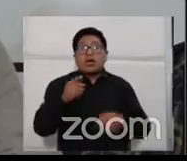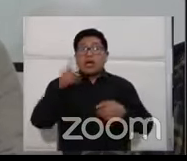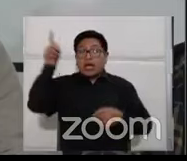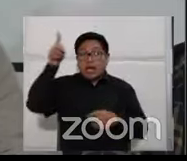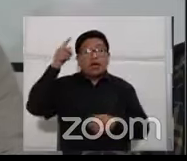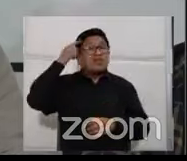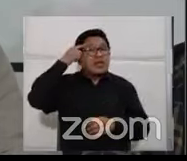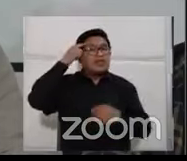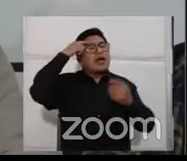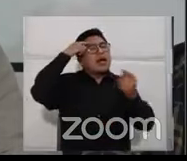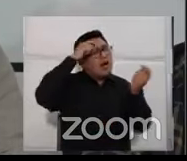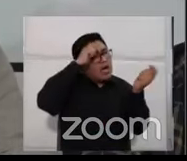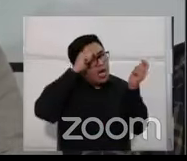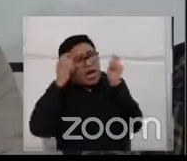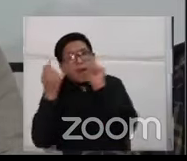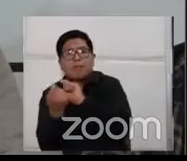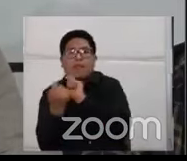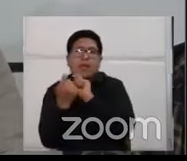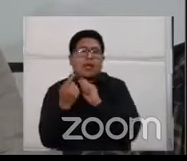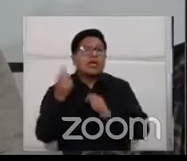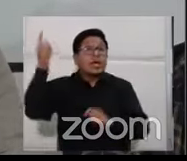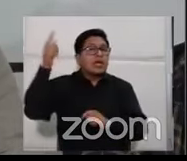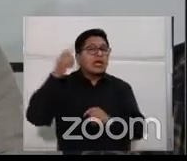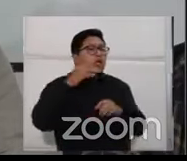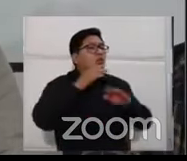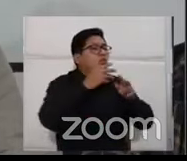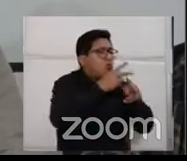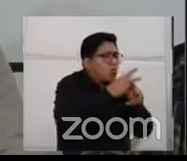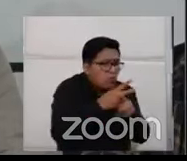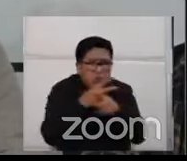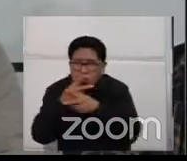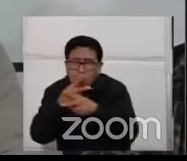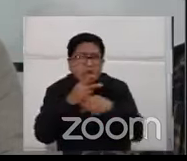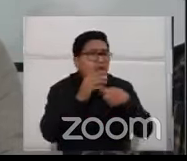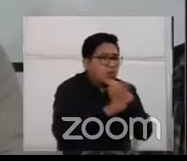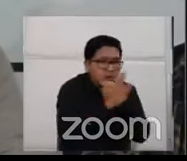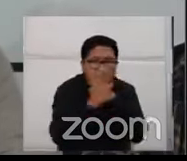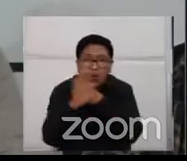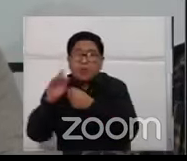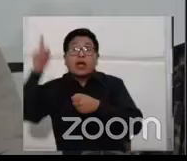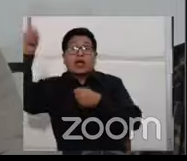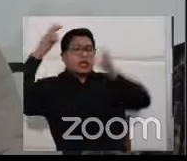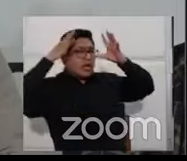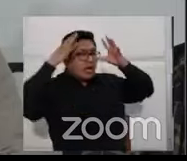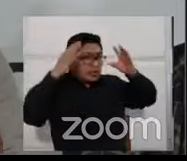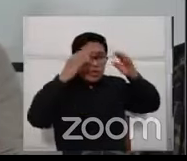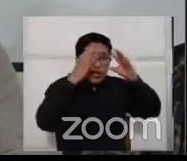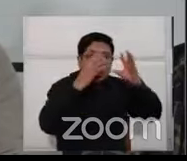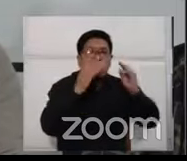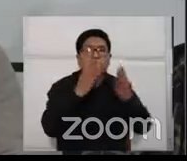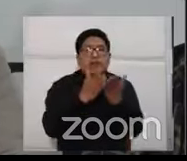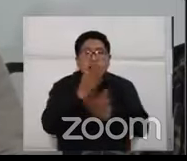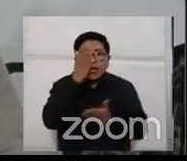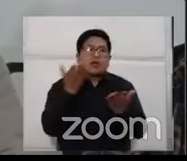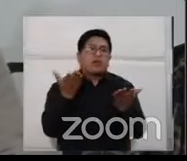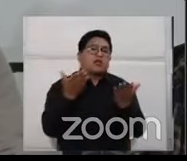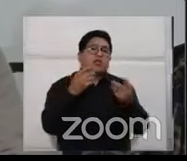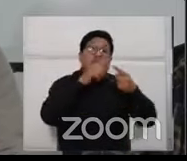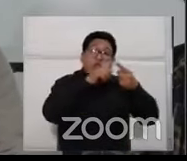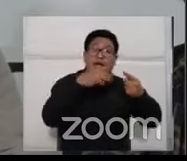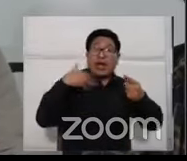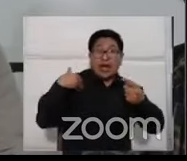para que no haya explotación explotación laboral hoy les enseñaremos sus derechos a tantos empleadores y tanto los